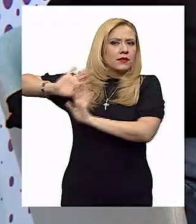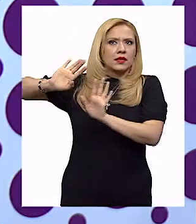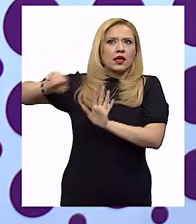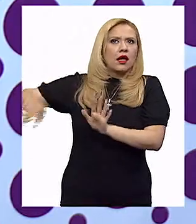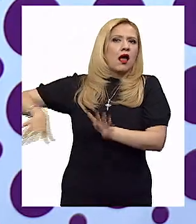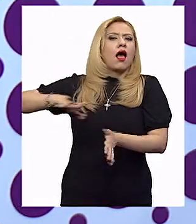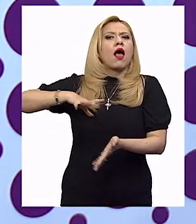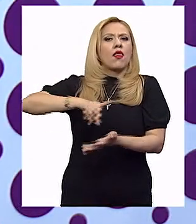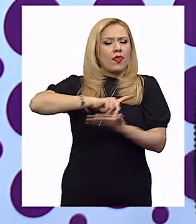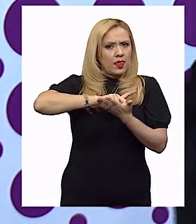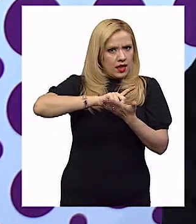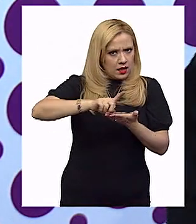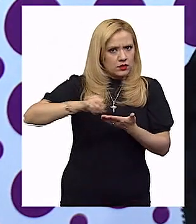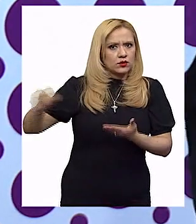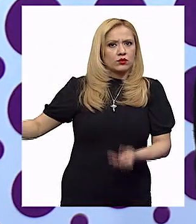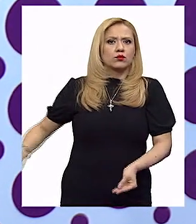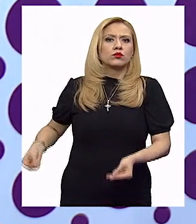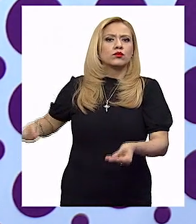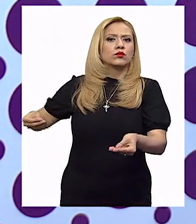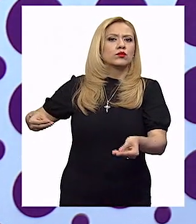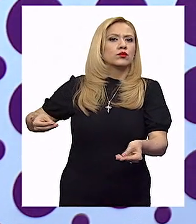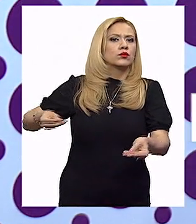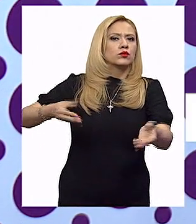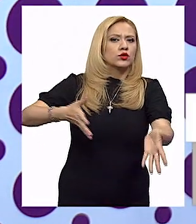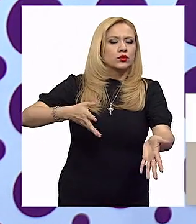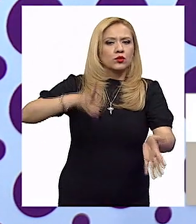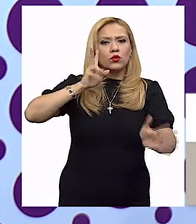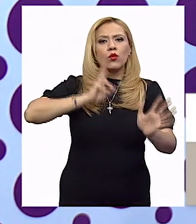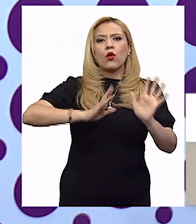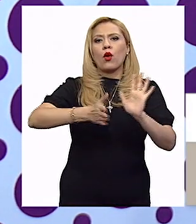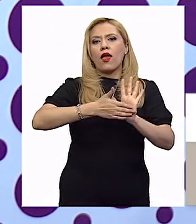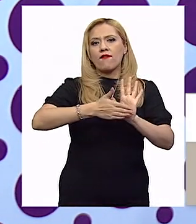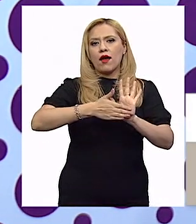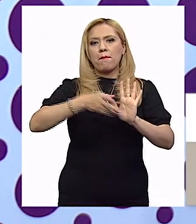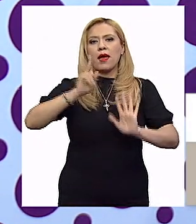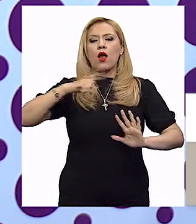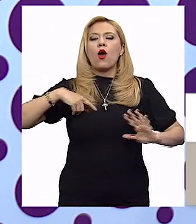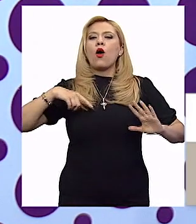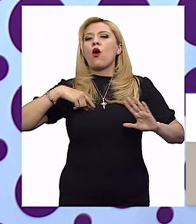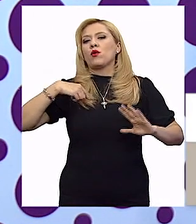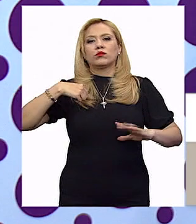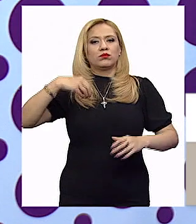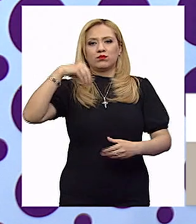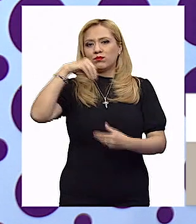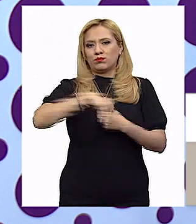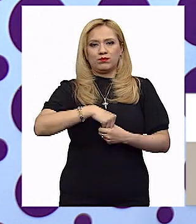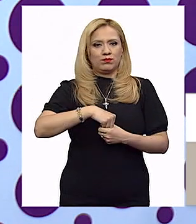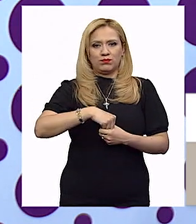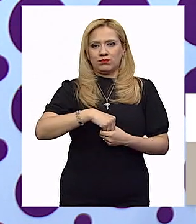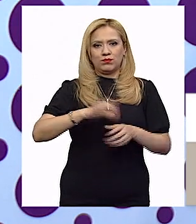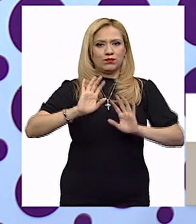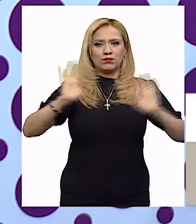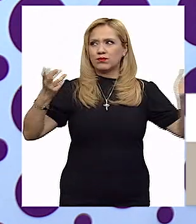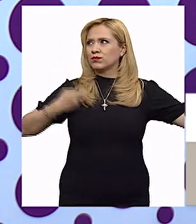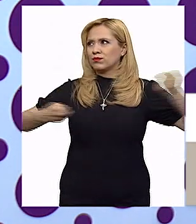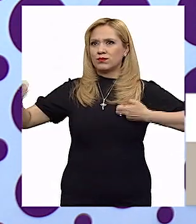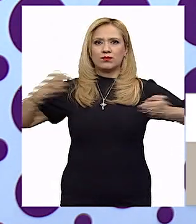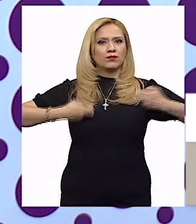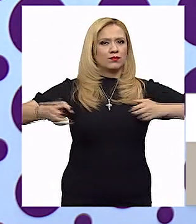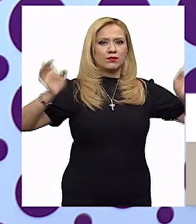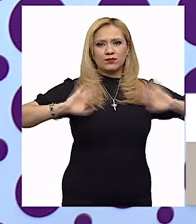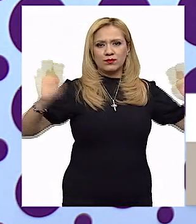derecho a decir y dejar la información con pruebas de manera anónima, sin que tenga ningún tipo de repercusión y tenga ni por